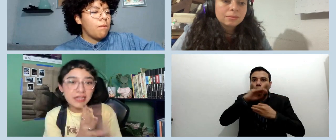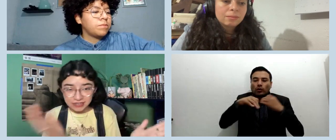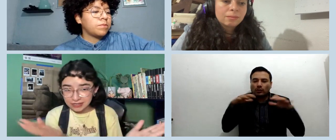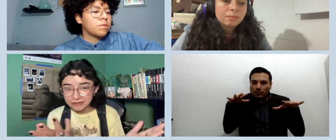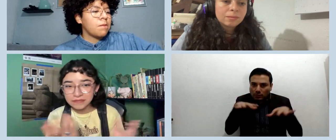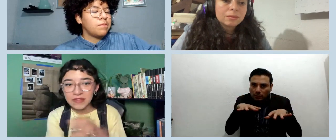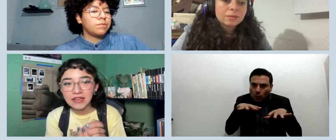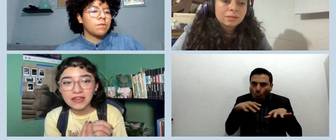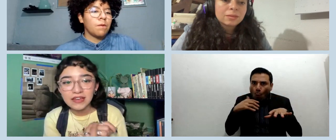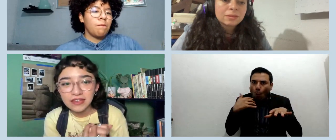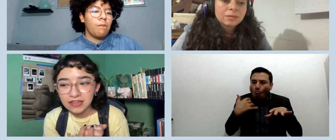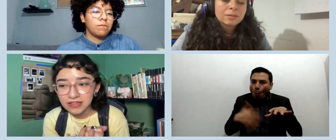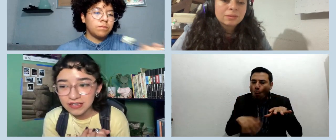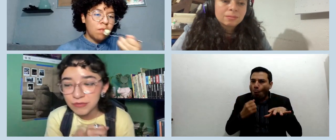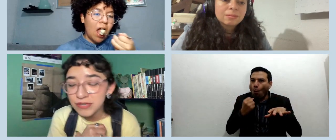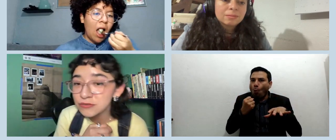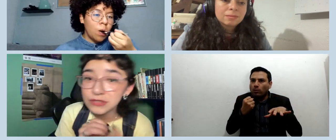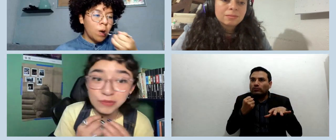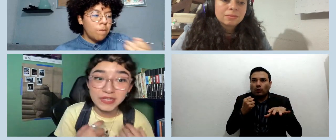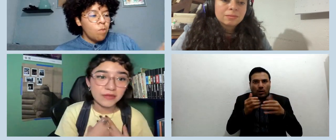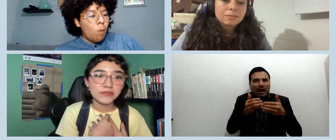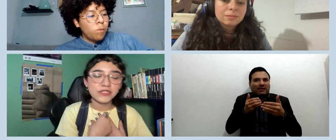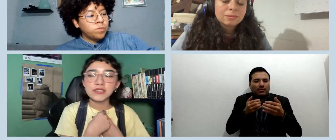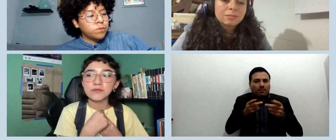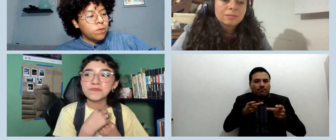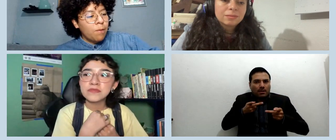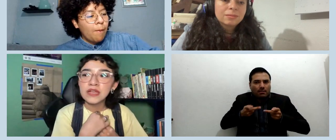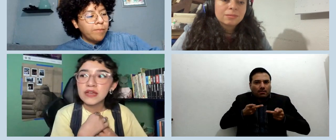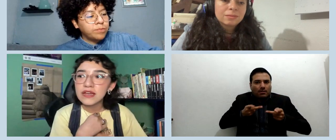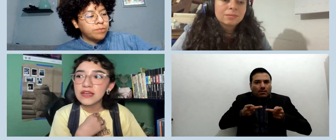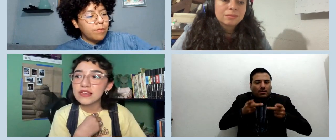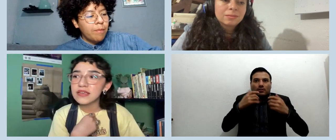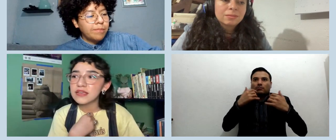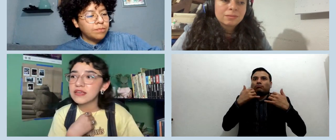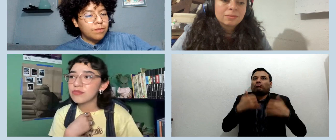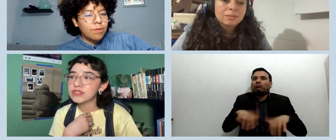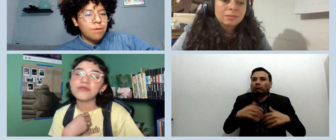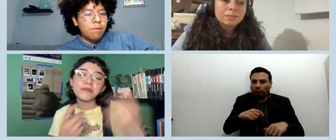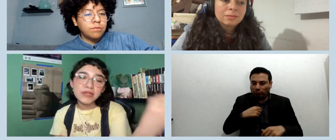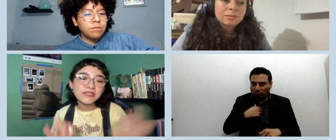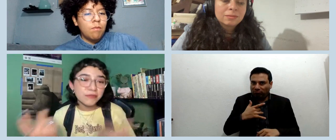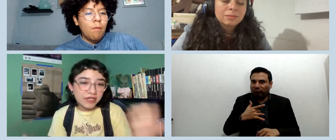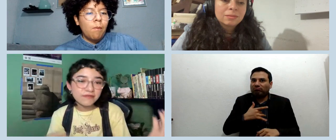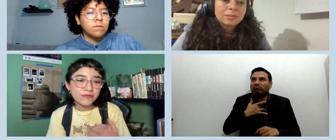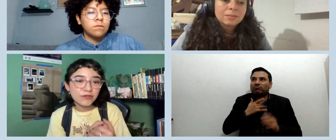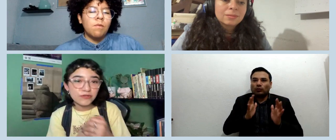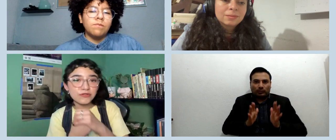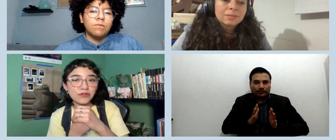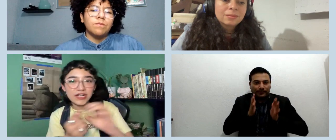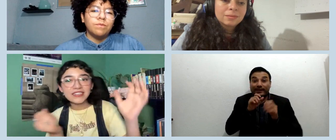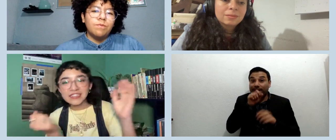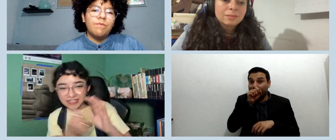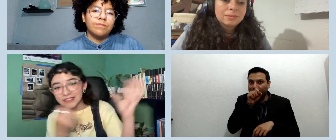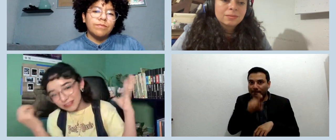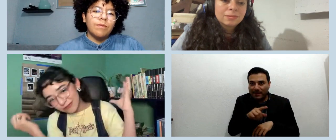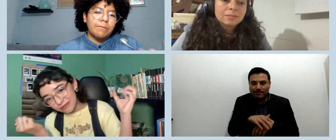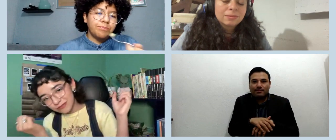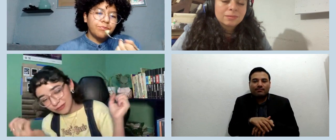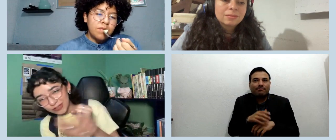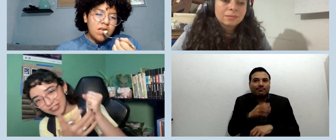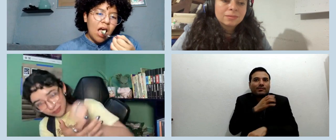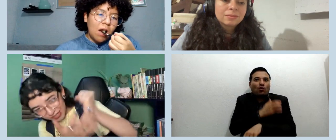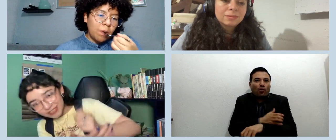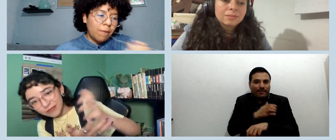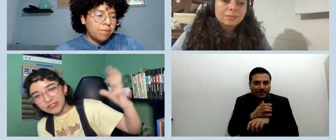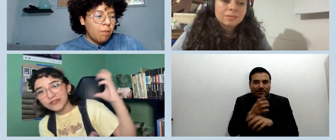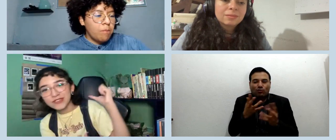en días Eh Y a mí eso me sorprendía muchísimo y pues convivir también con tus colegas que neta sí son